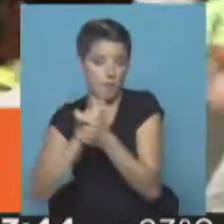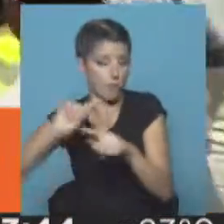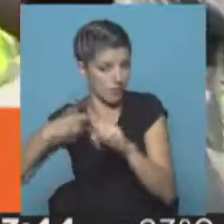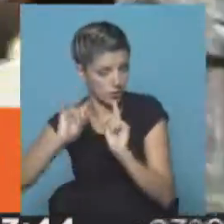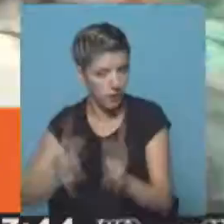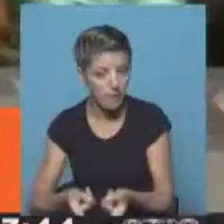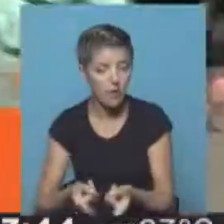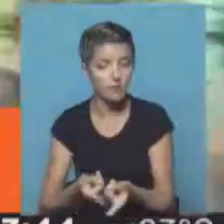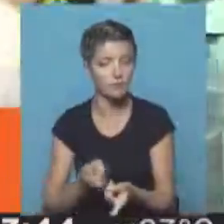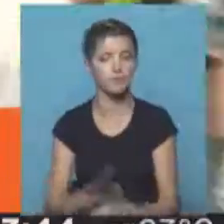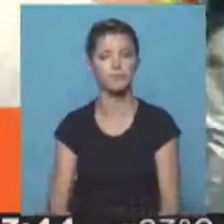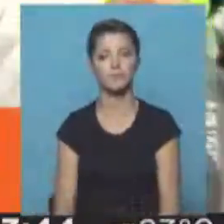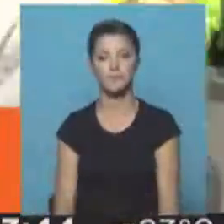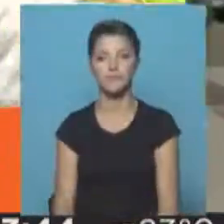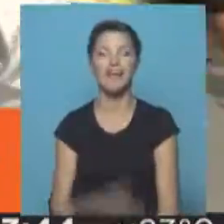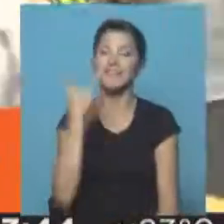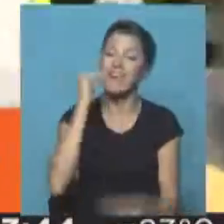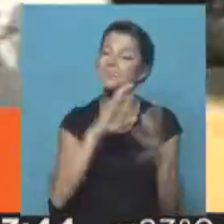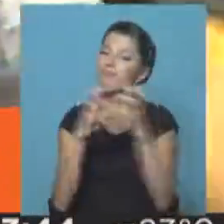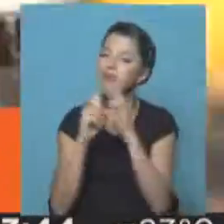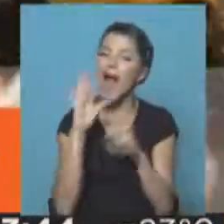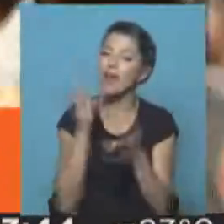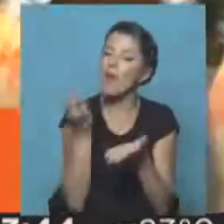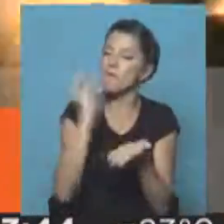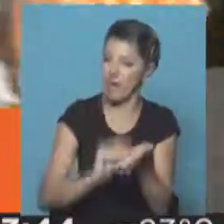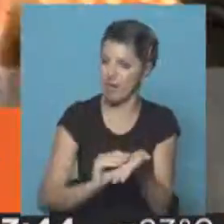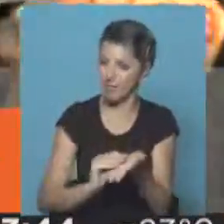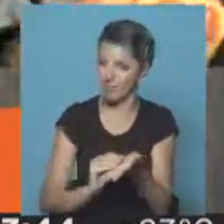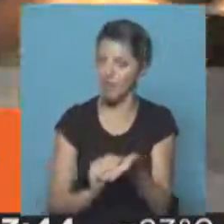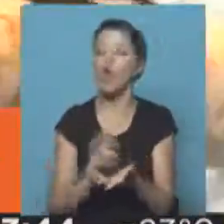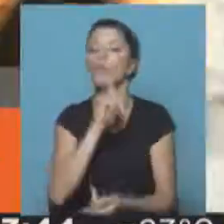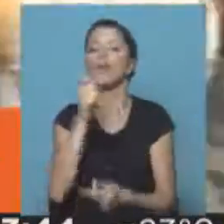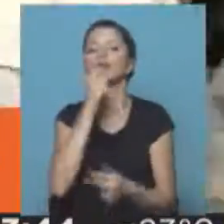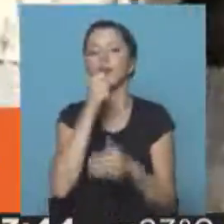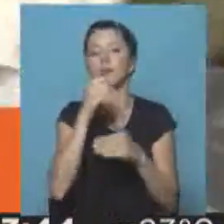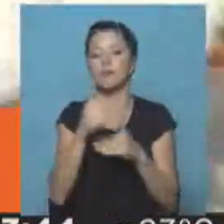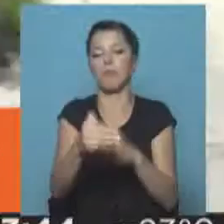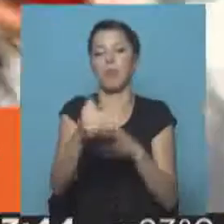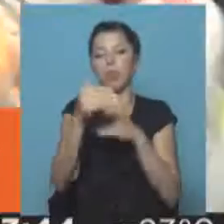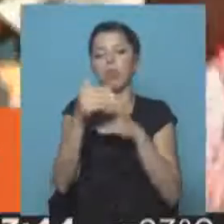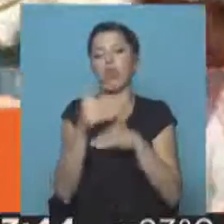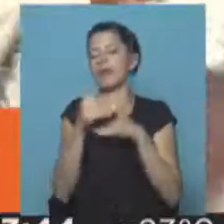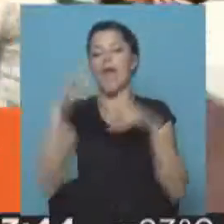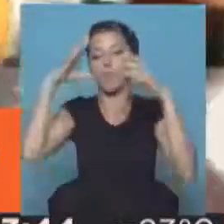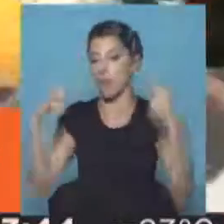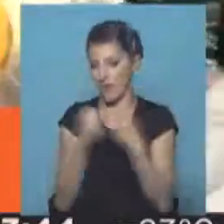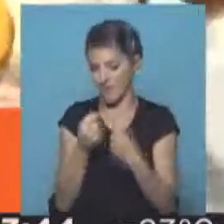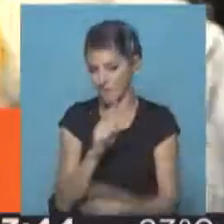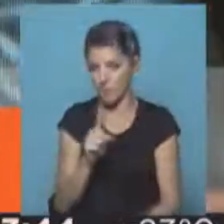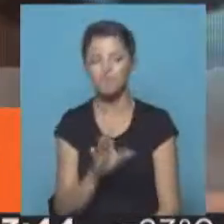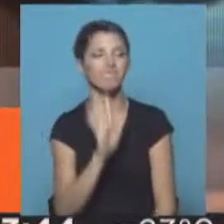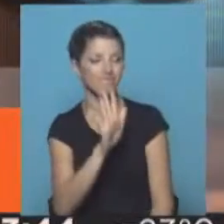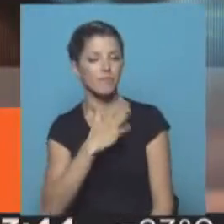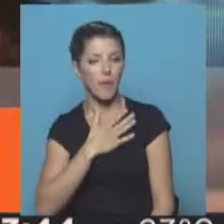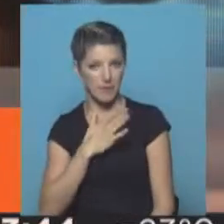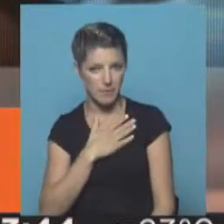ruido en este Mercosur, que no es simplemente decir, bueno, caminamos unos pasos para atrás y volvemos a la situación. Es muy complicada la situación. Mira, yo